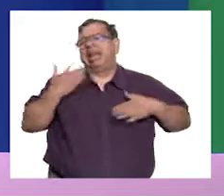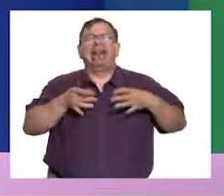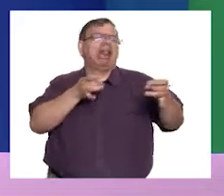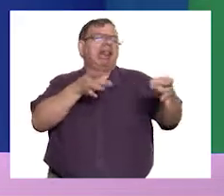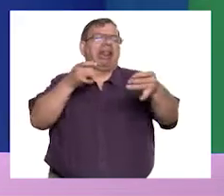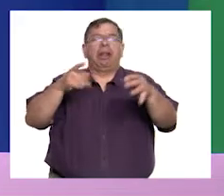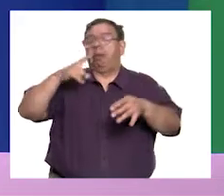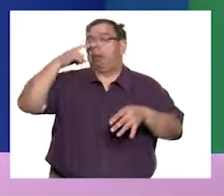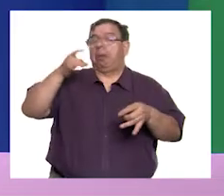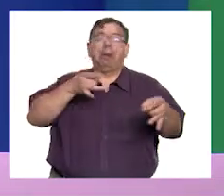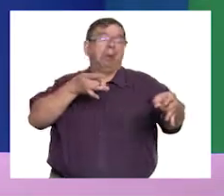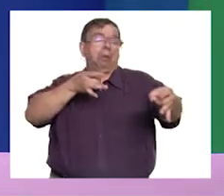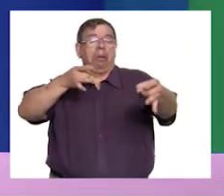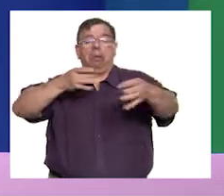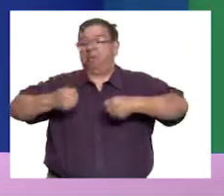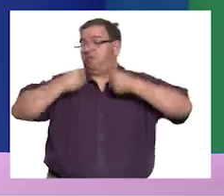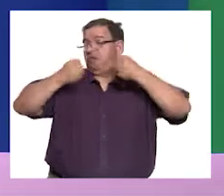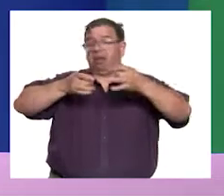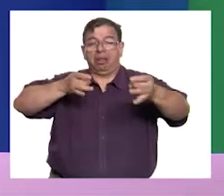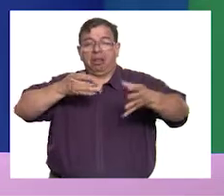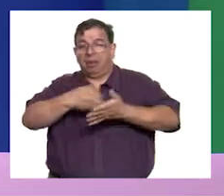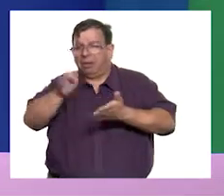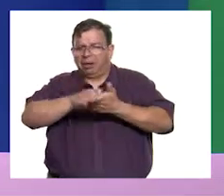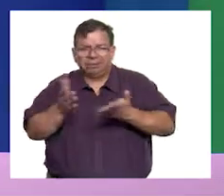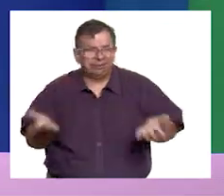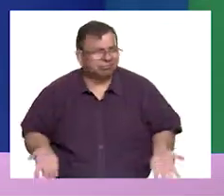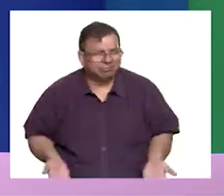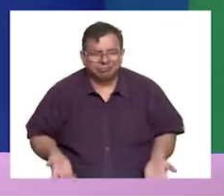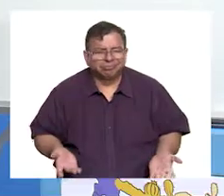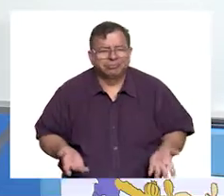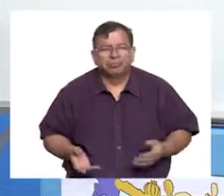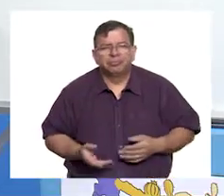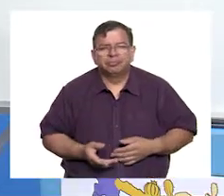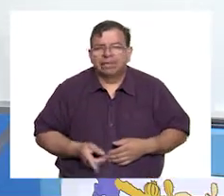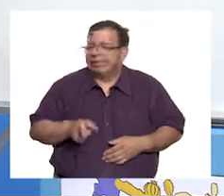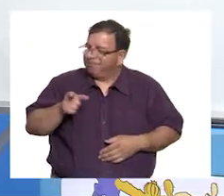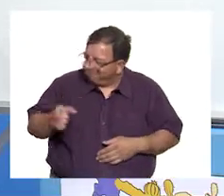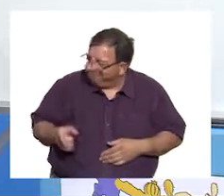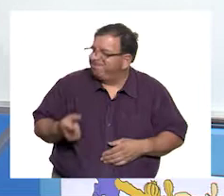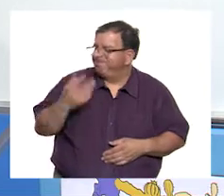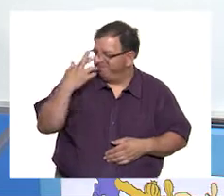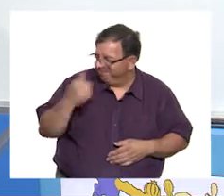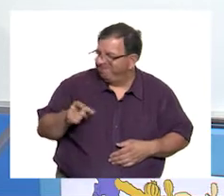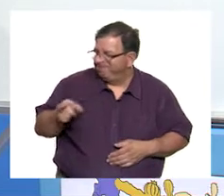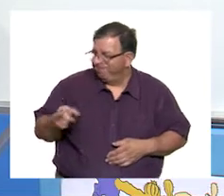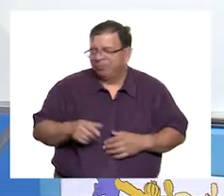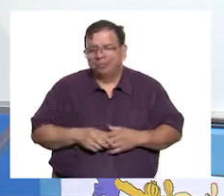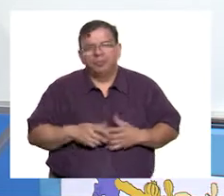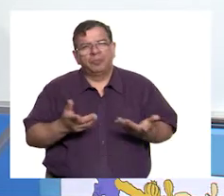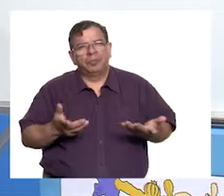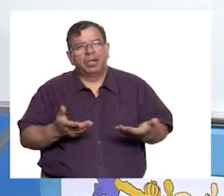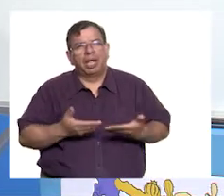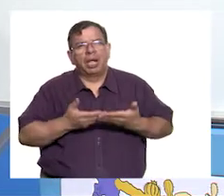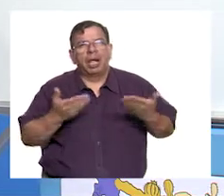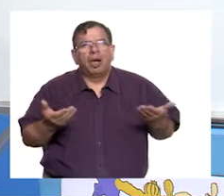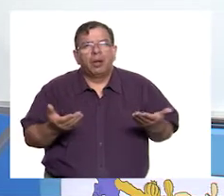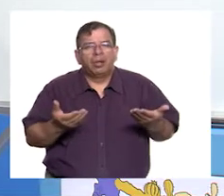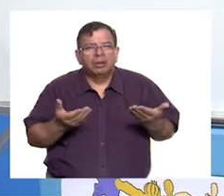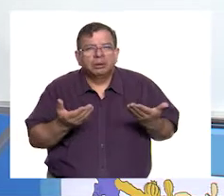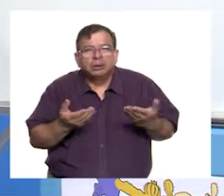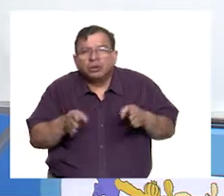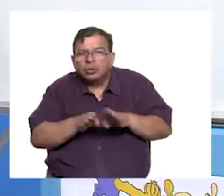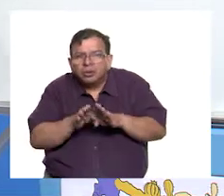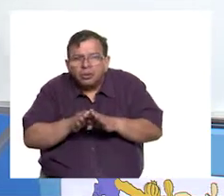divertirse o presumir de ser fuerte y valiente. Tienes toda la razón, Ton. Ahora, nos parece cuestionable